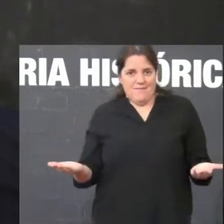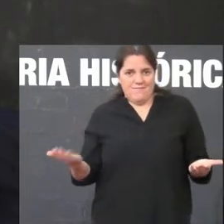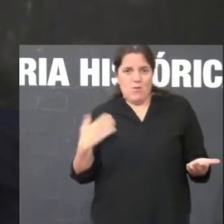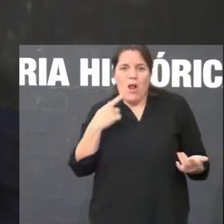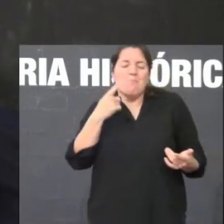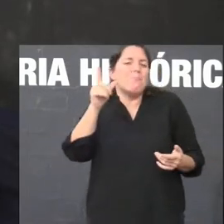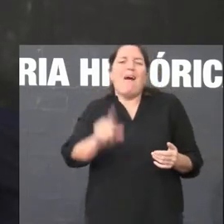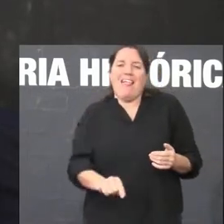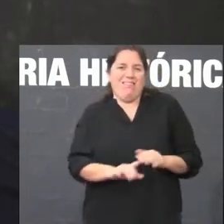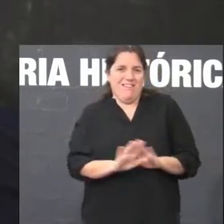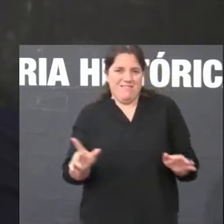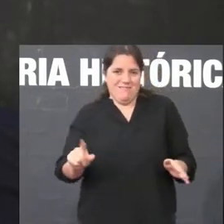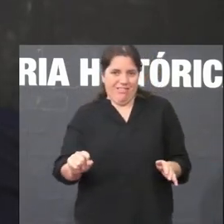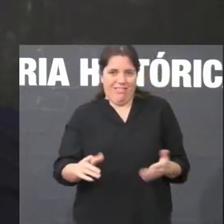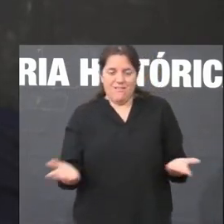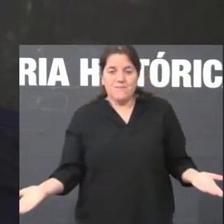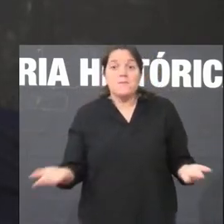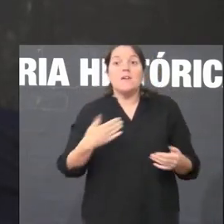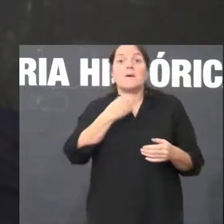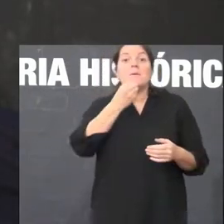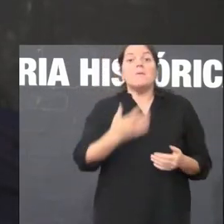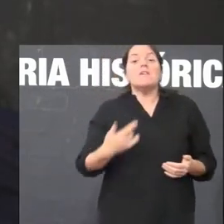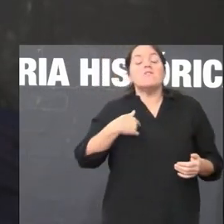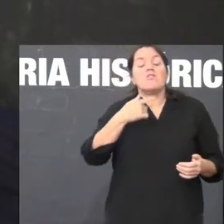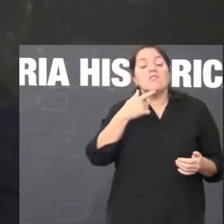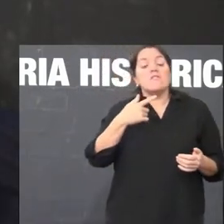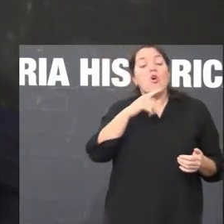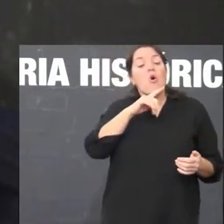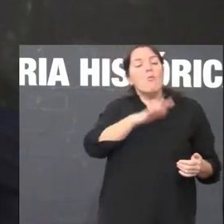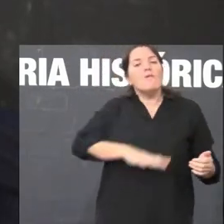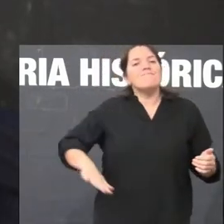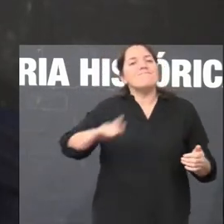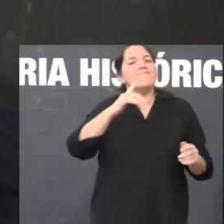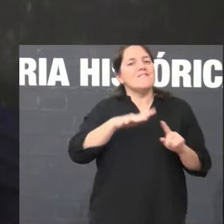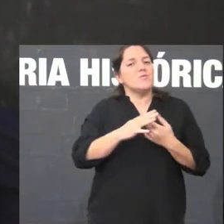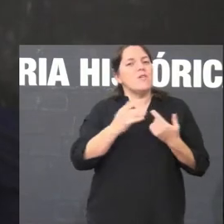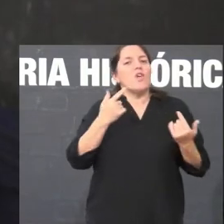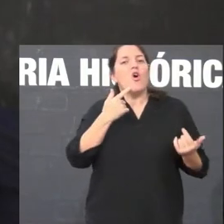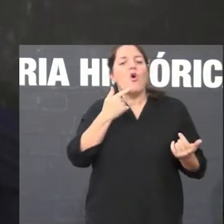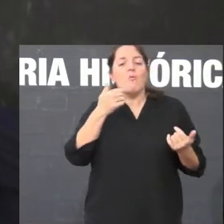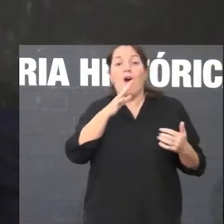Y es verdad, estamos situados en este escenario.